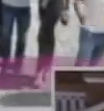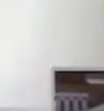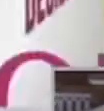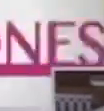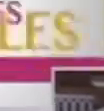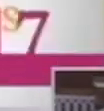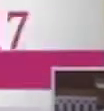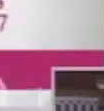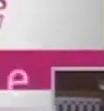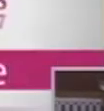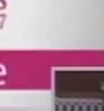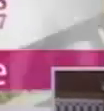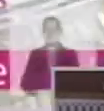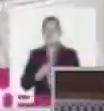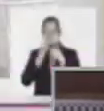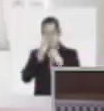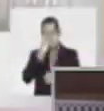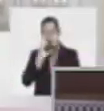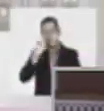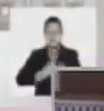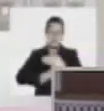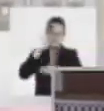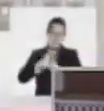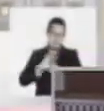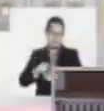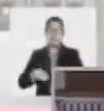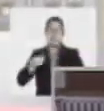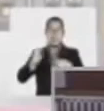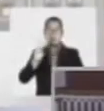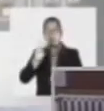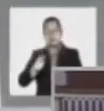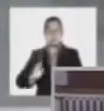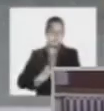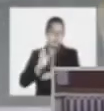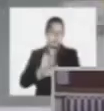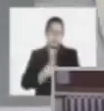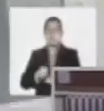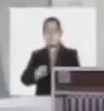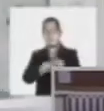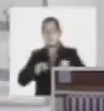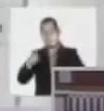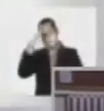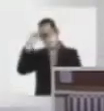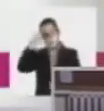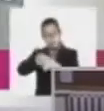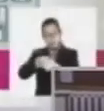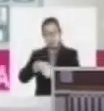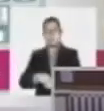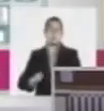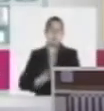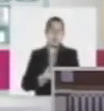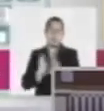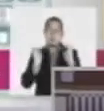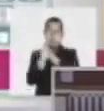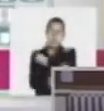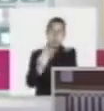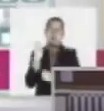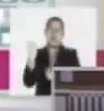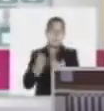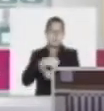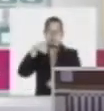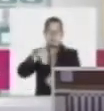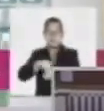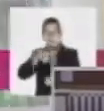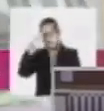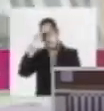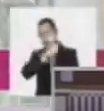marcas pues por alguno de ellos. Ajá, ok. En este caso tienes 96 candidatos y tienes cuatro